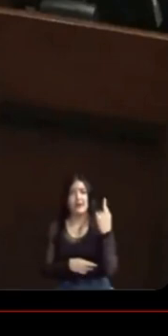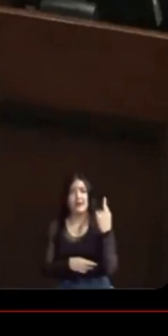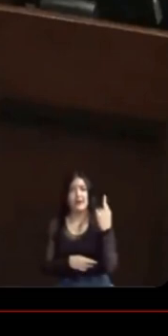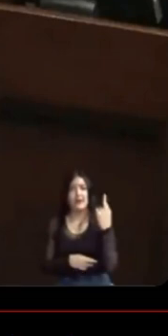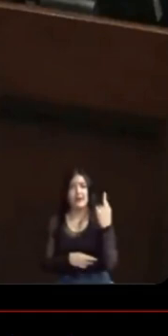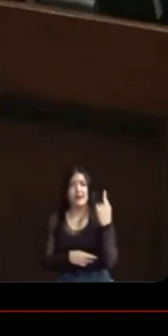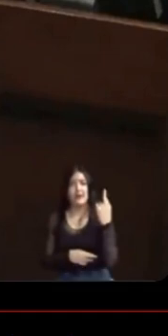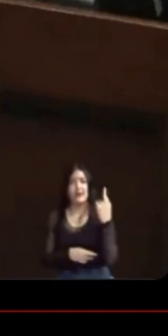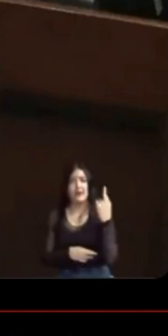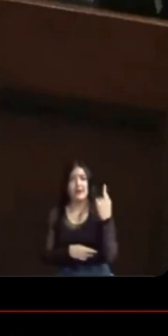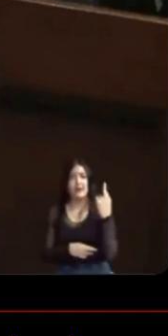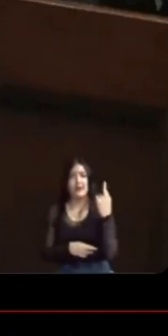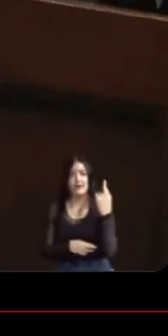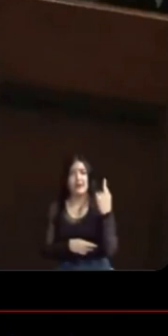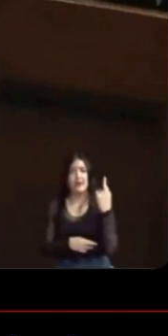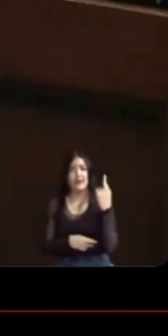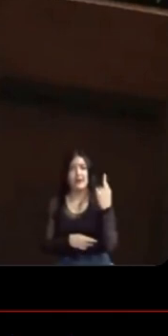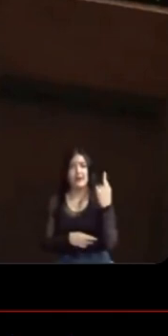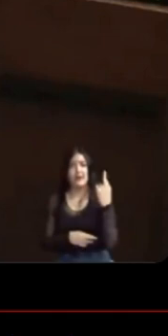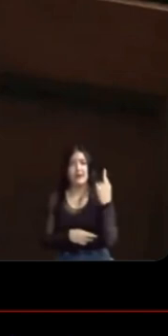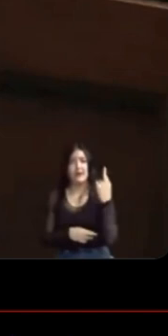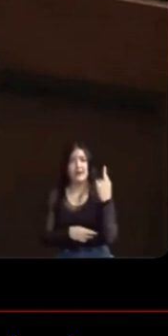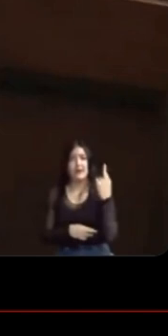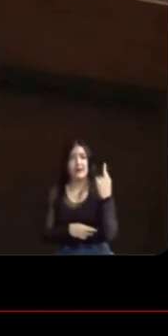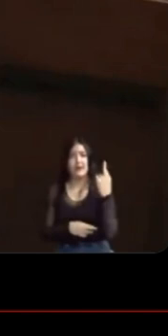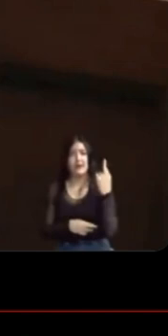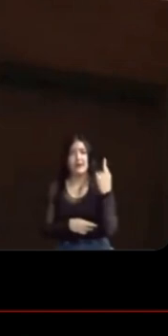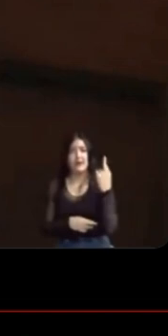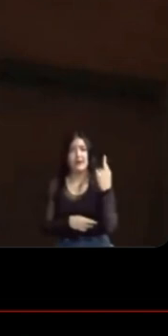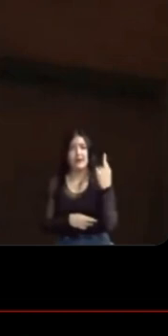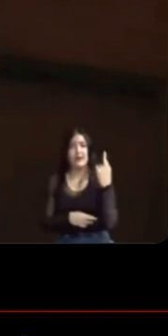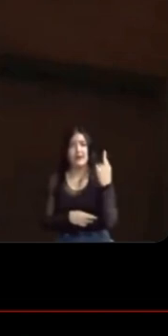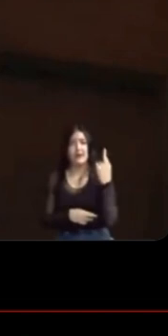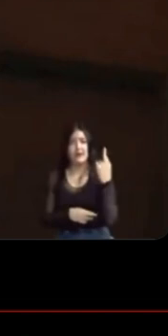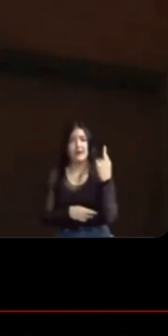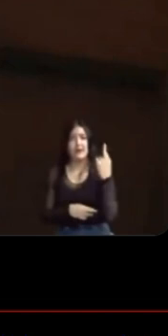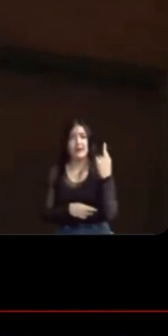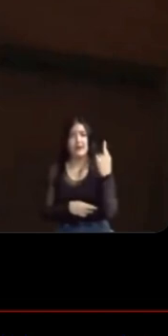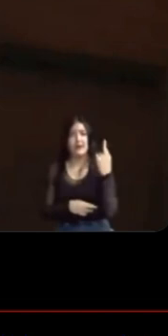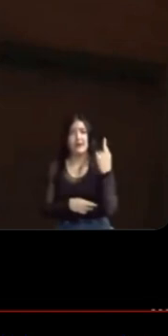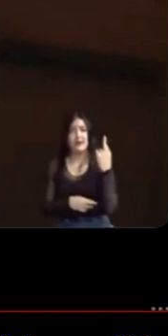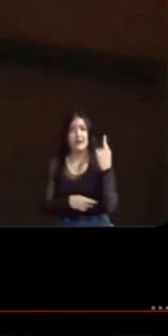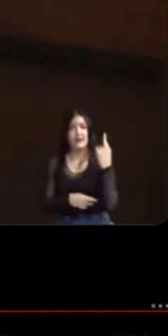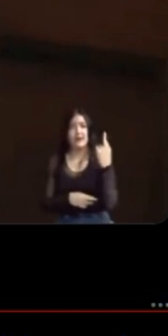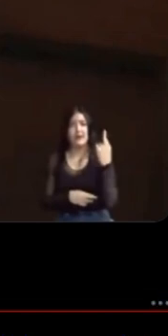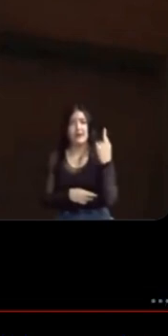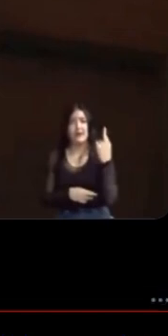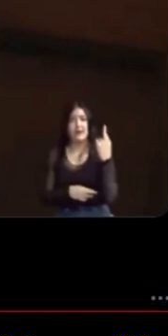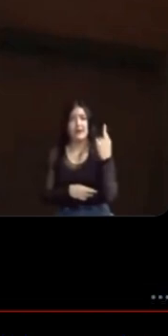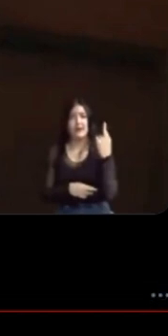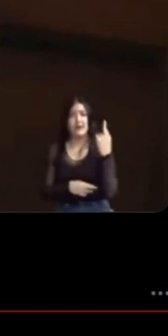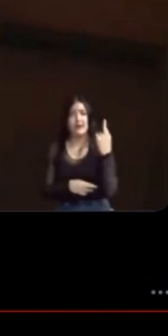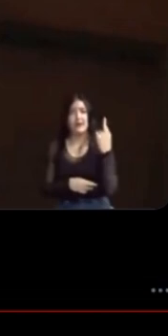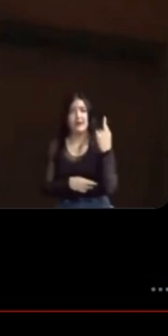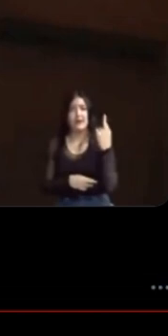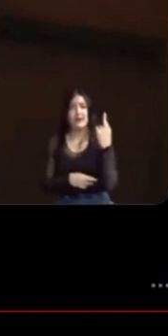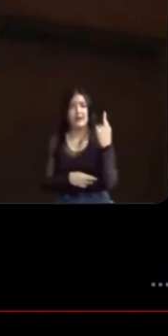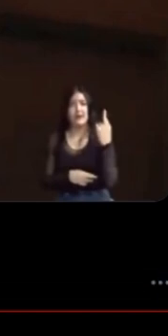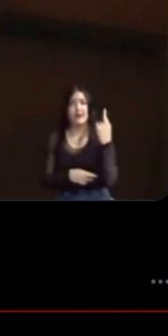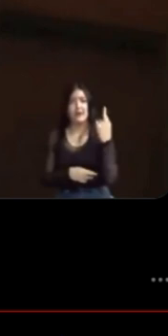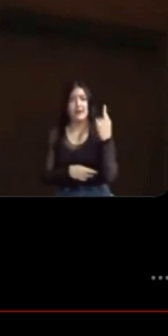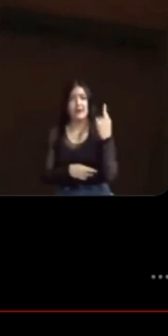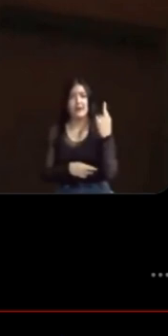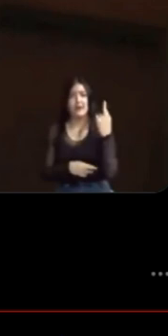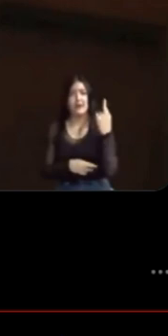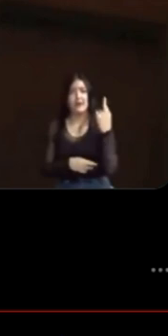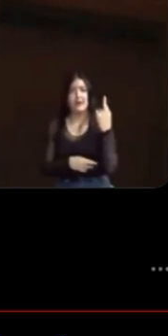relaciones, siempre ha querido construir un diálogo con todos los sectores. Álvaro Leiva, que se acuerde que no puede representar a un partido político, sino a todos los